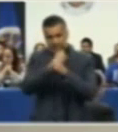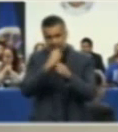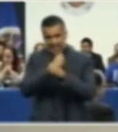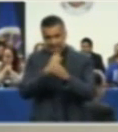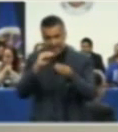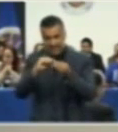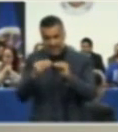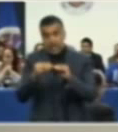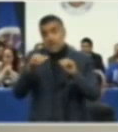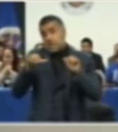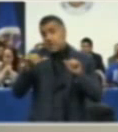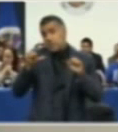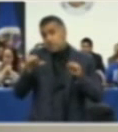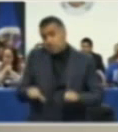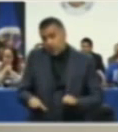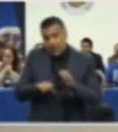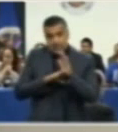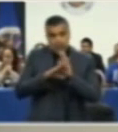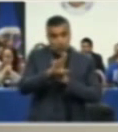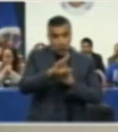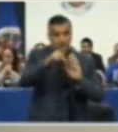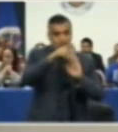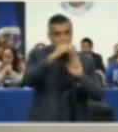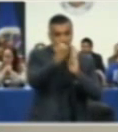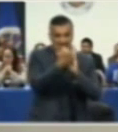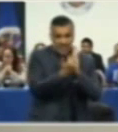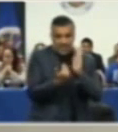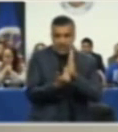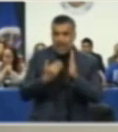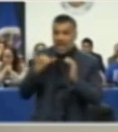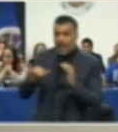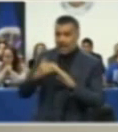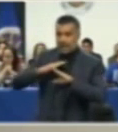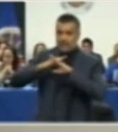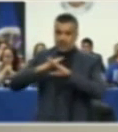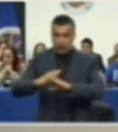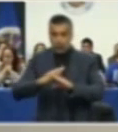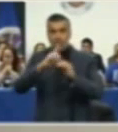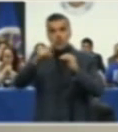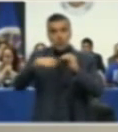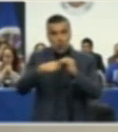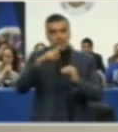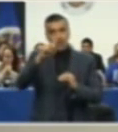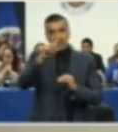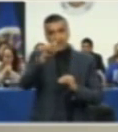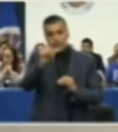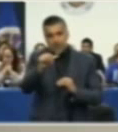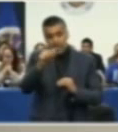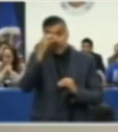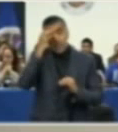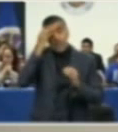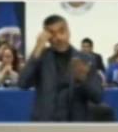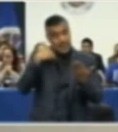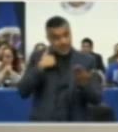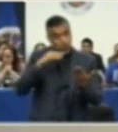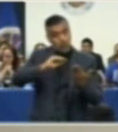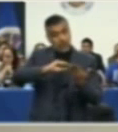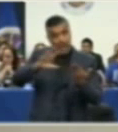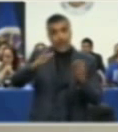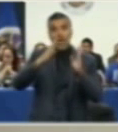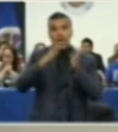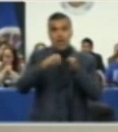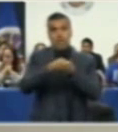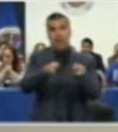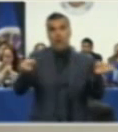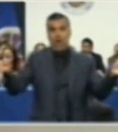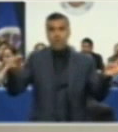y poder desarrollar políticas e intervenciones en materia de discapacidad, teniendo claro el panorama